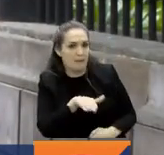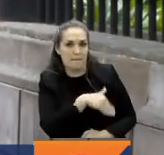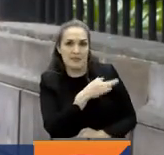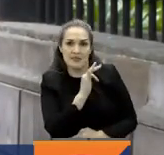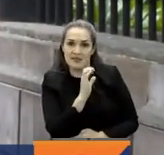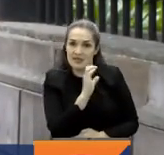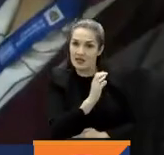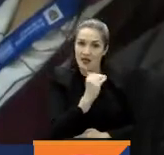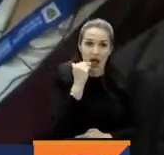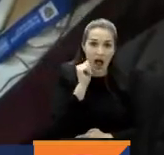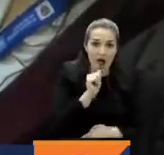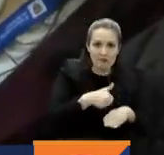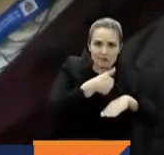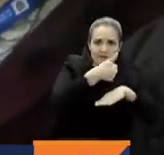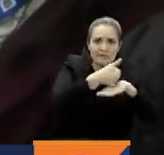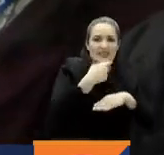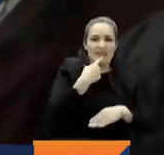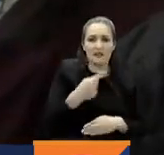Son